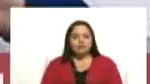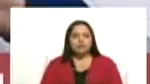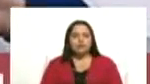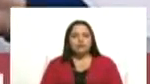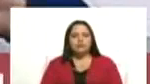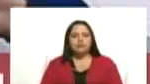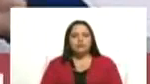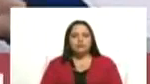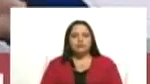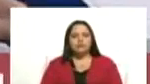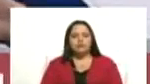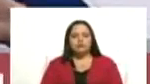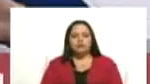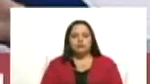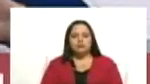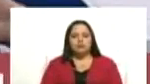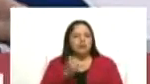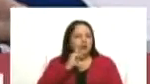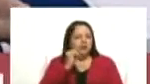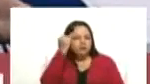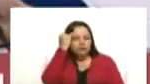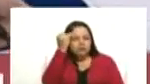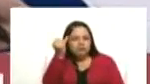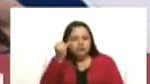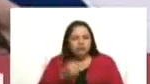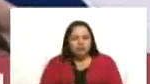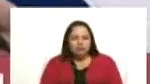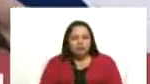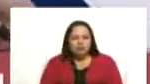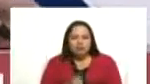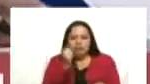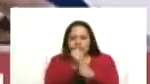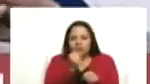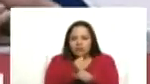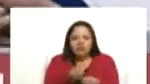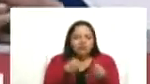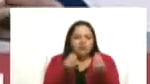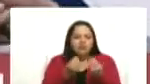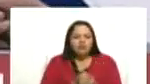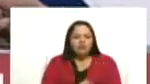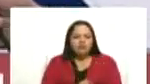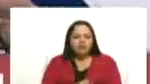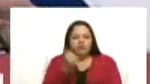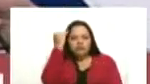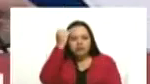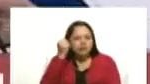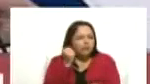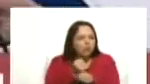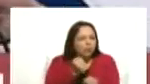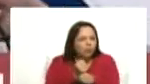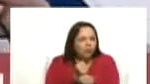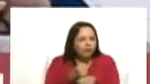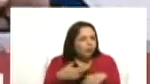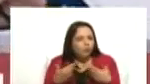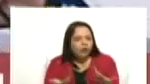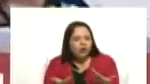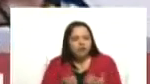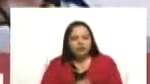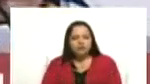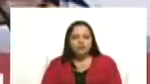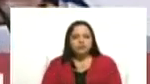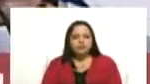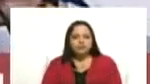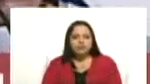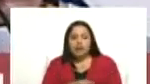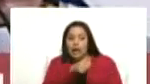tienen un móvil, un modus operandi. El modus operandi es que